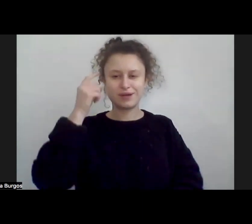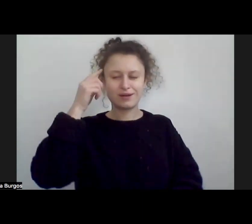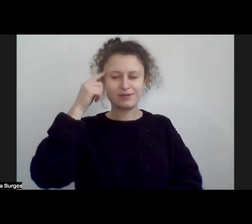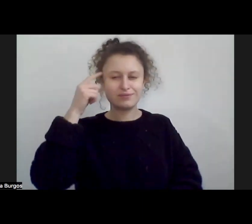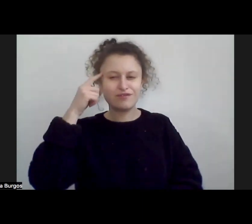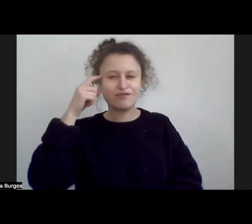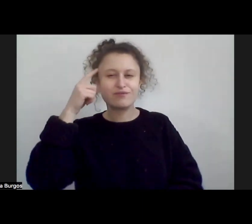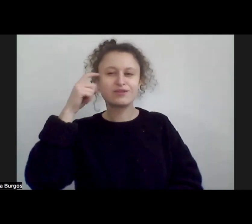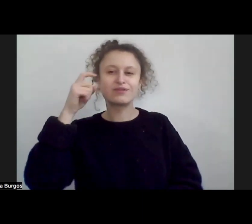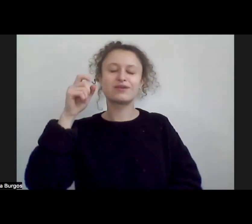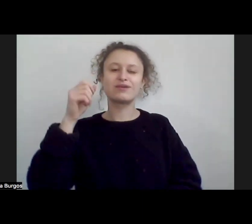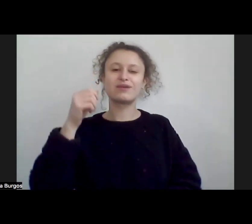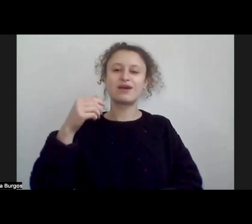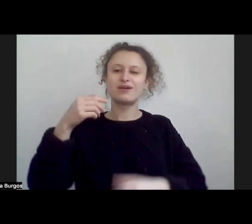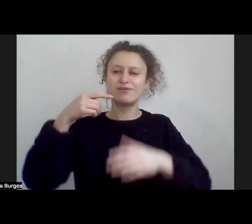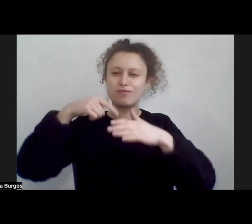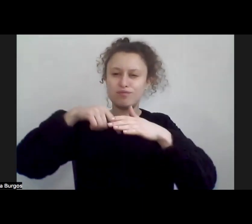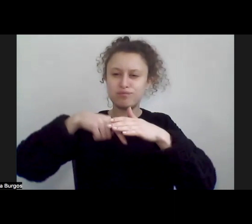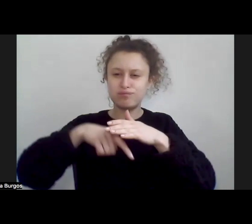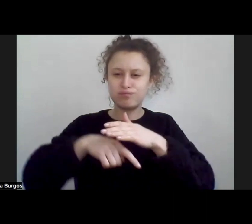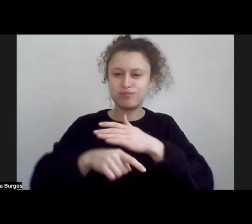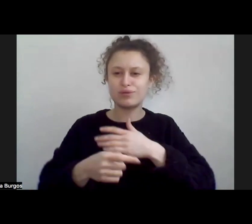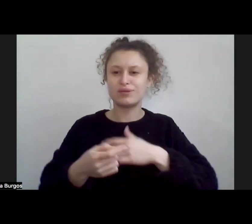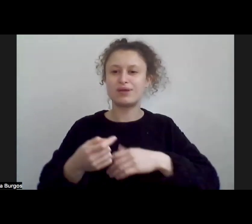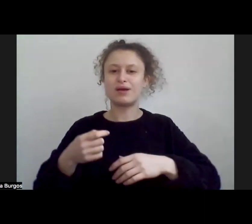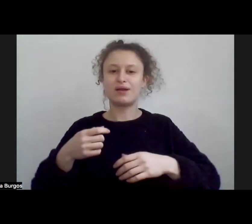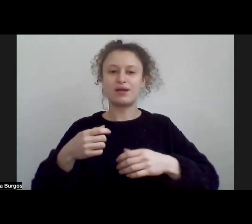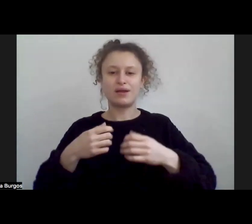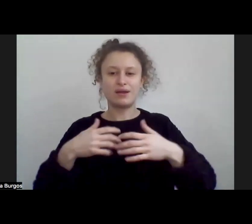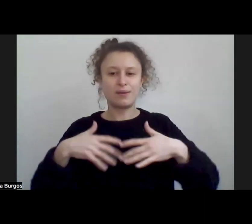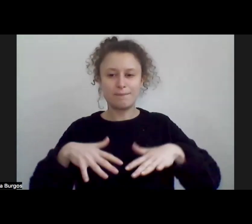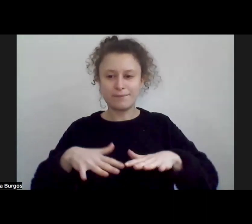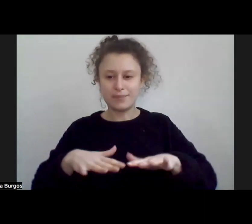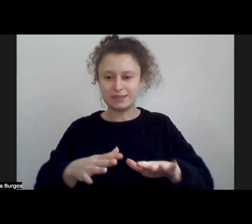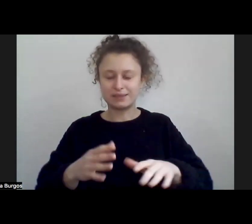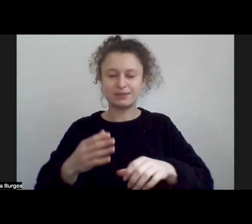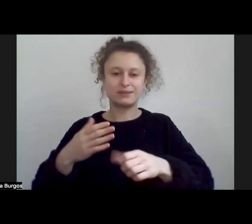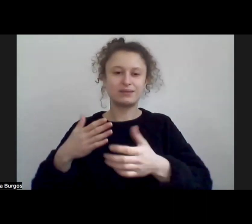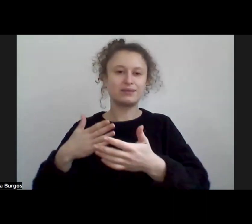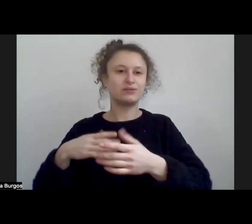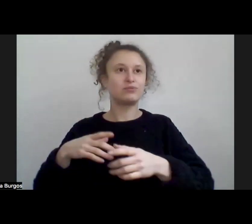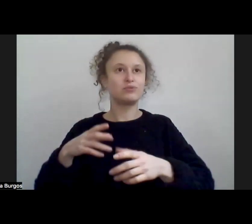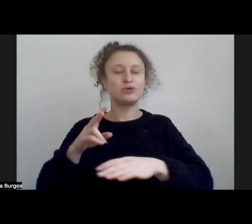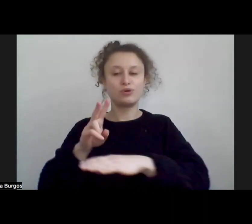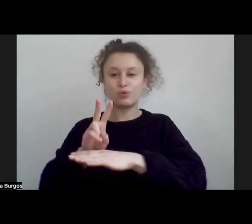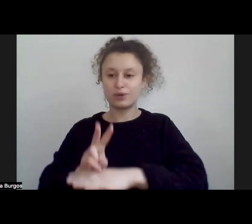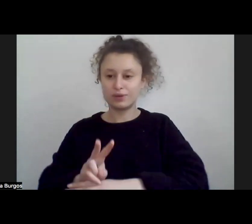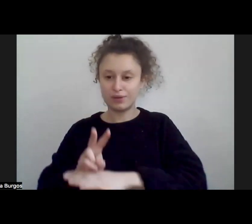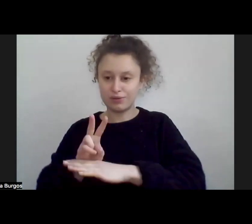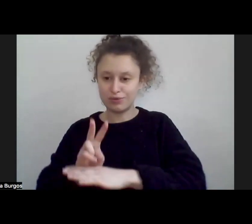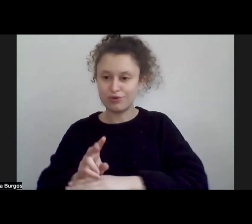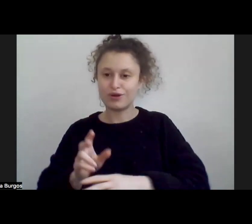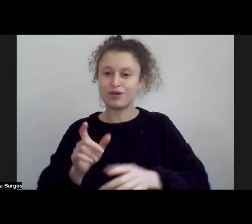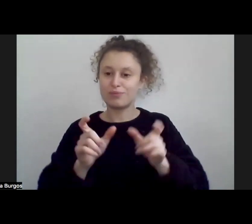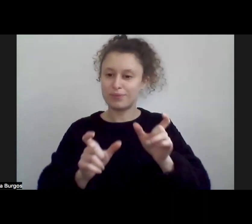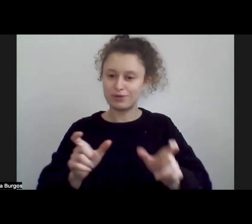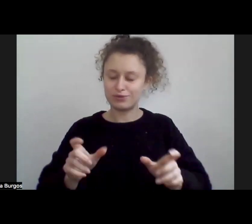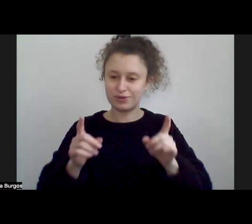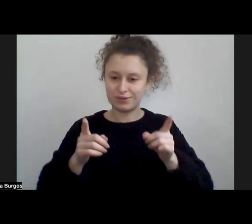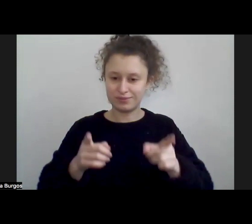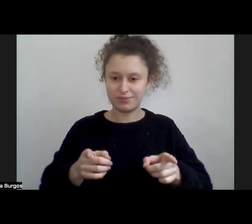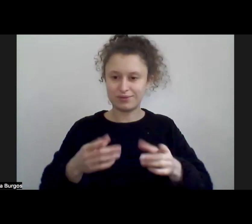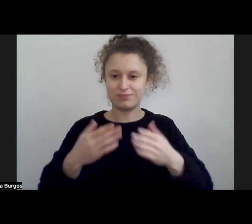que tenemos como personal de salud y como personas. Así que les agradecemos mucho